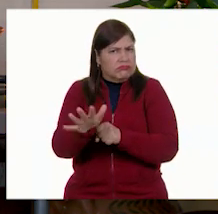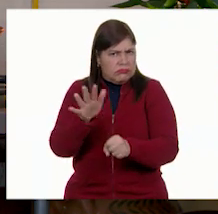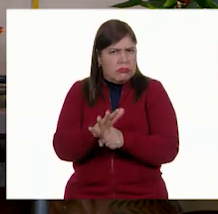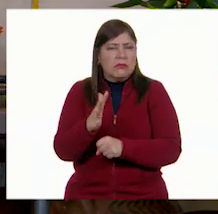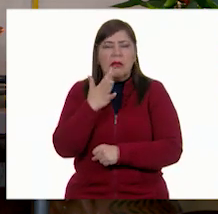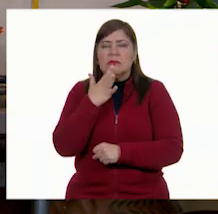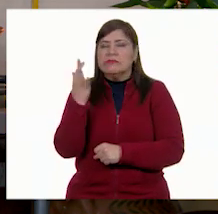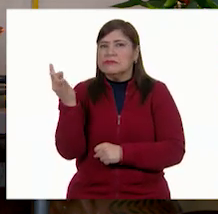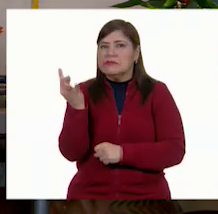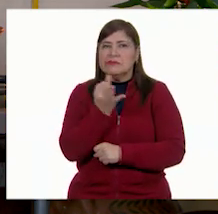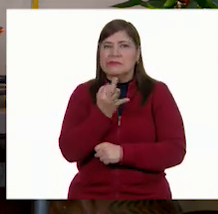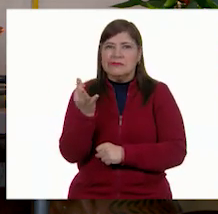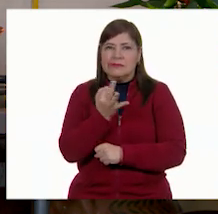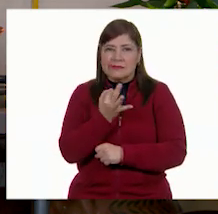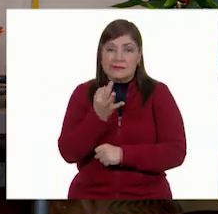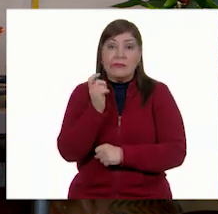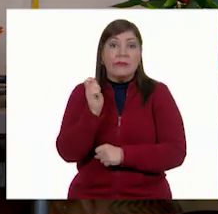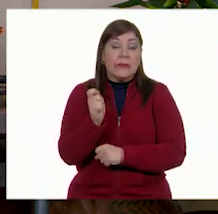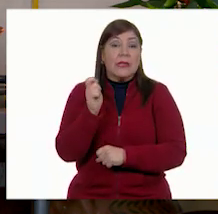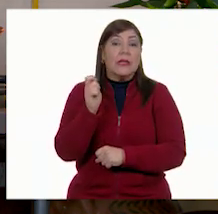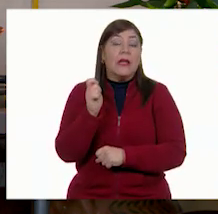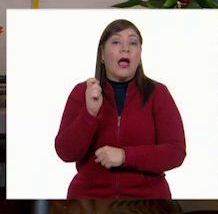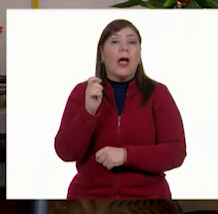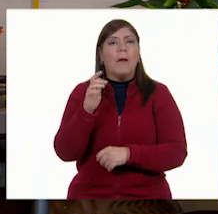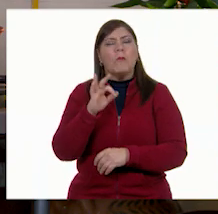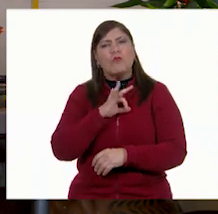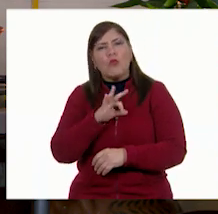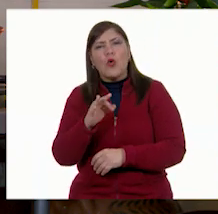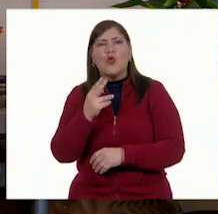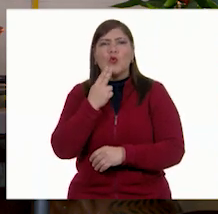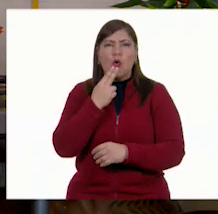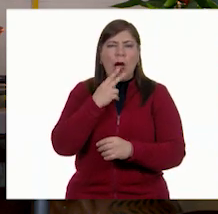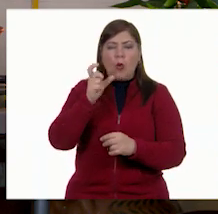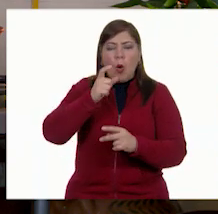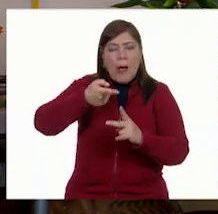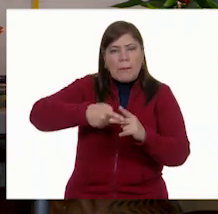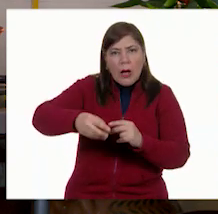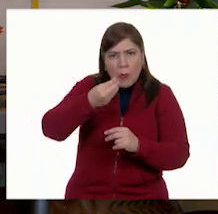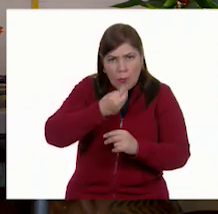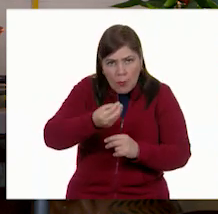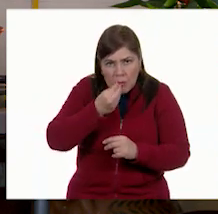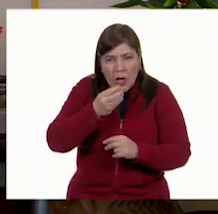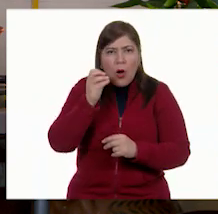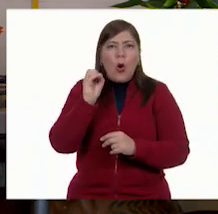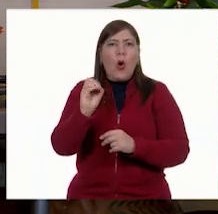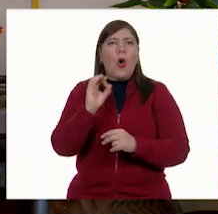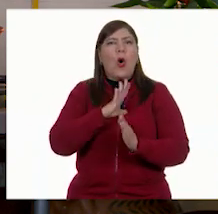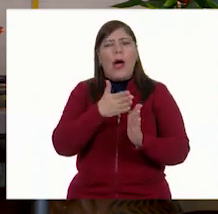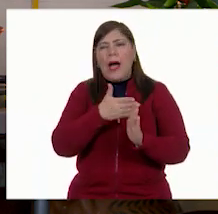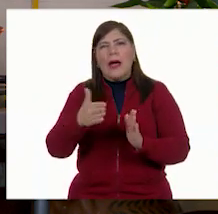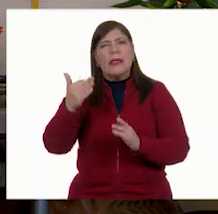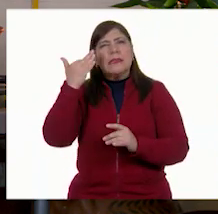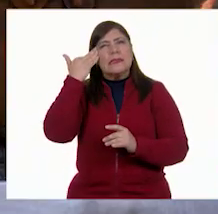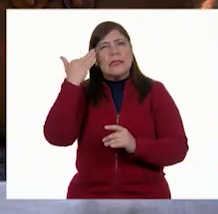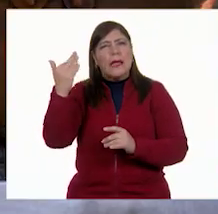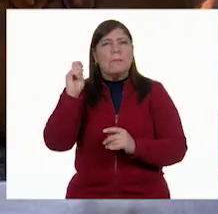lo más común es que se usen o como una entrada o como un plato de Cuaresma.